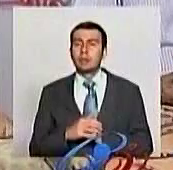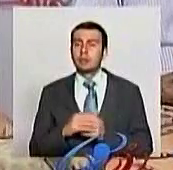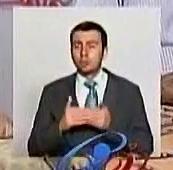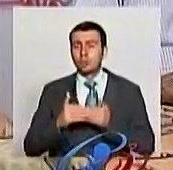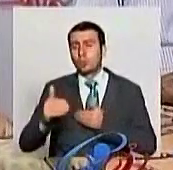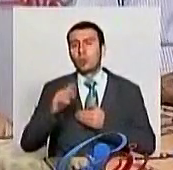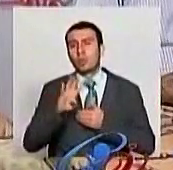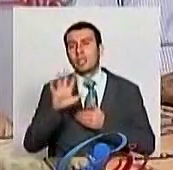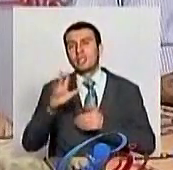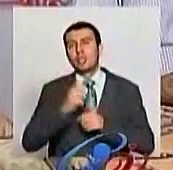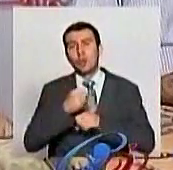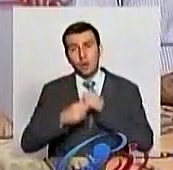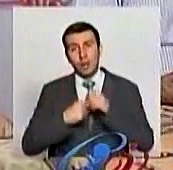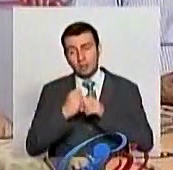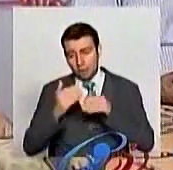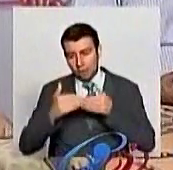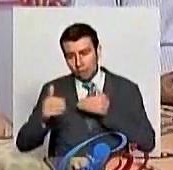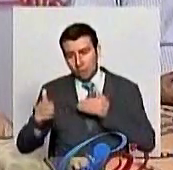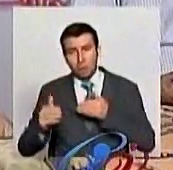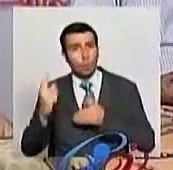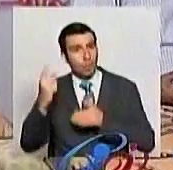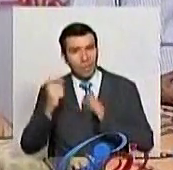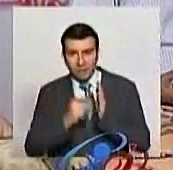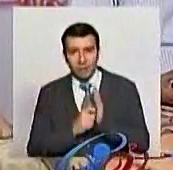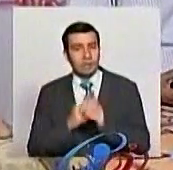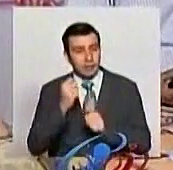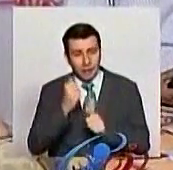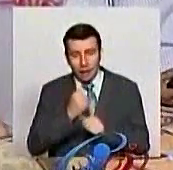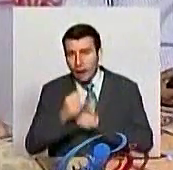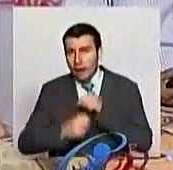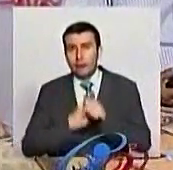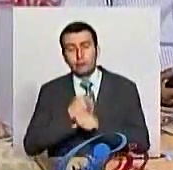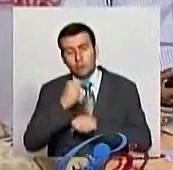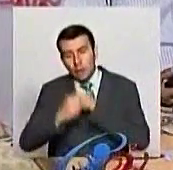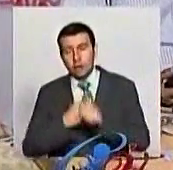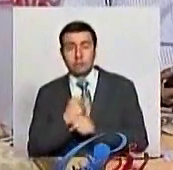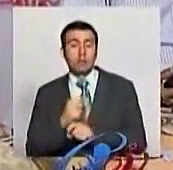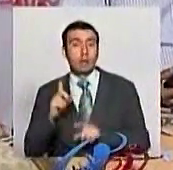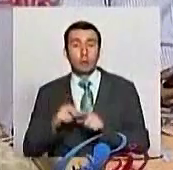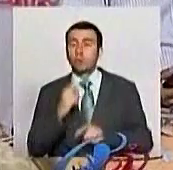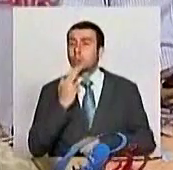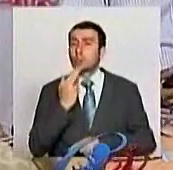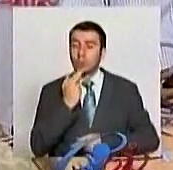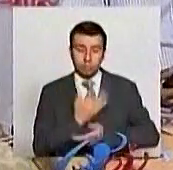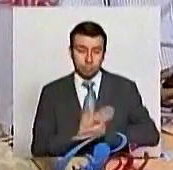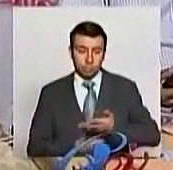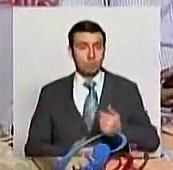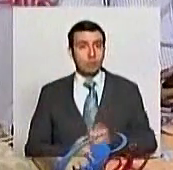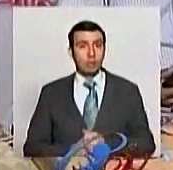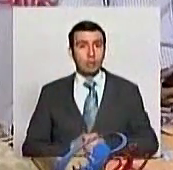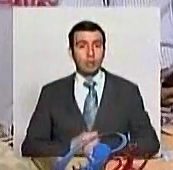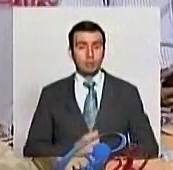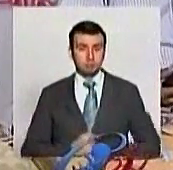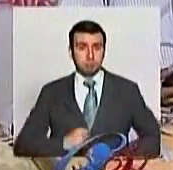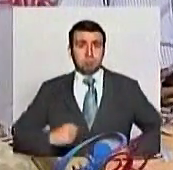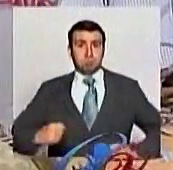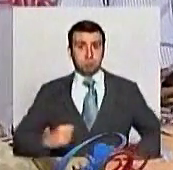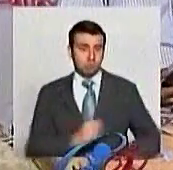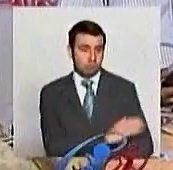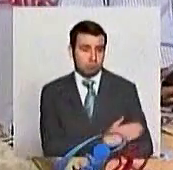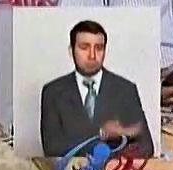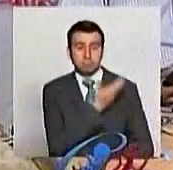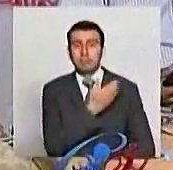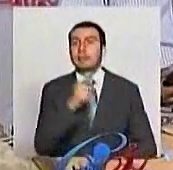una vez cada año. Y los pacientes hipertensos, diabéticos y obesos con mayor razón se deben de hacer este